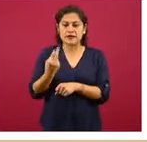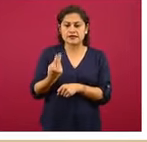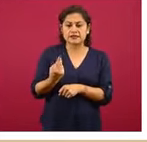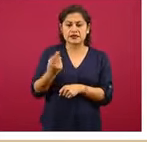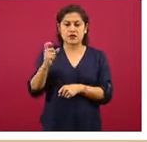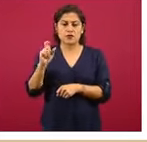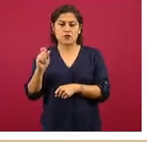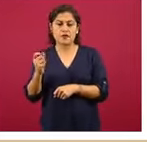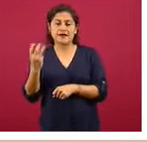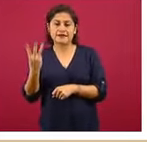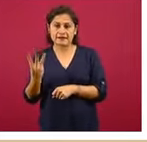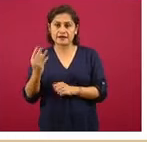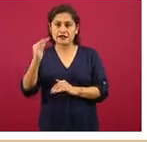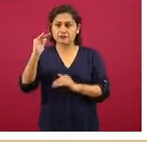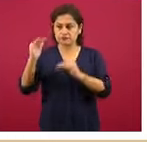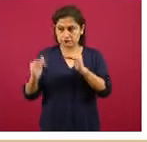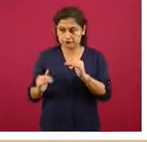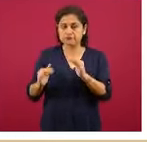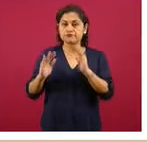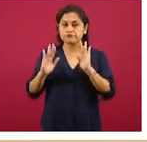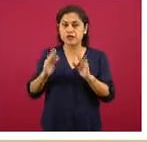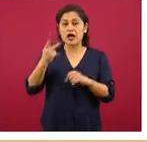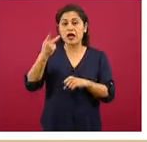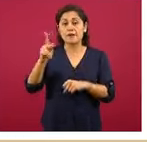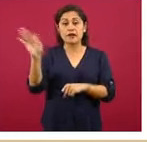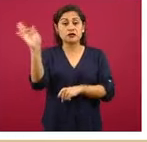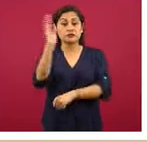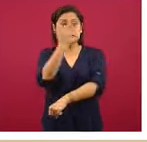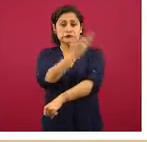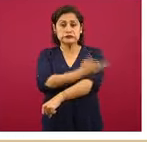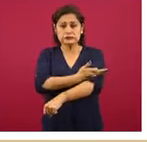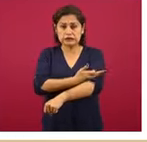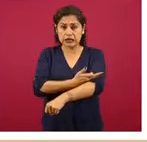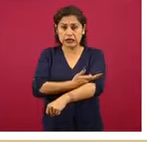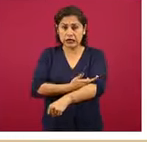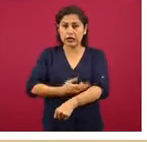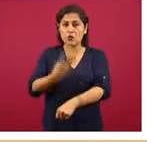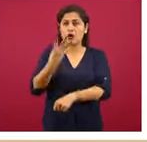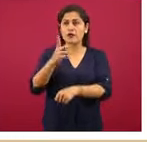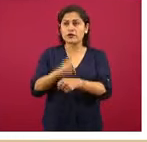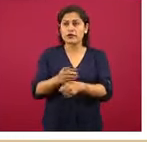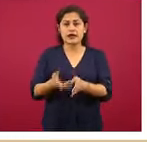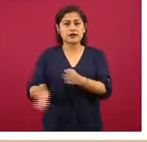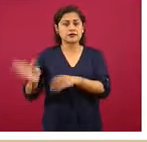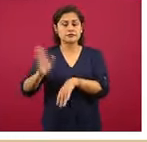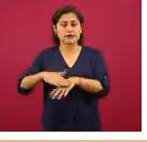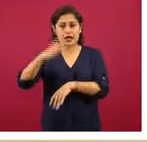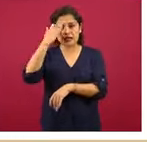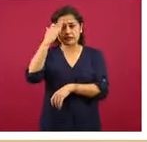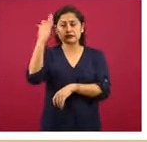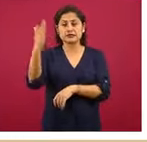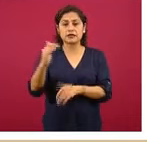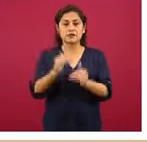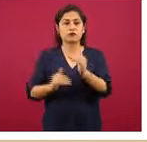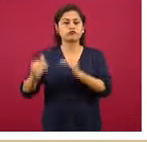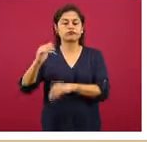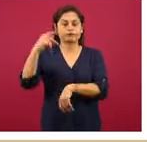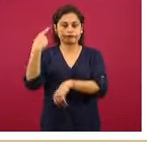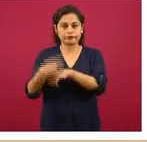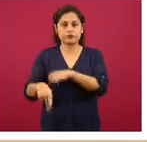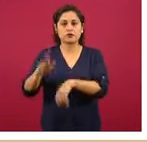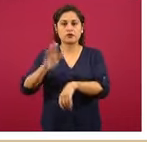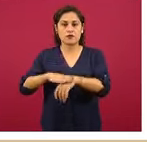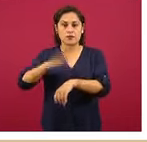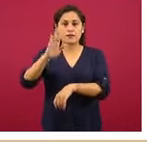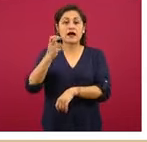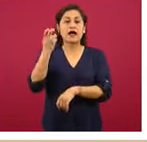una disminución y ya de manera tardía, que lo hemos calificado más de 4 días, 24 y se incrementó un poco ese porcentaje. En